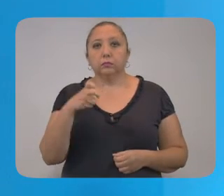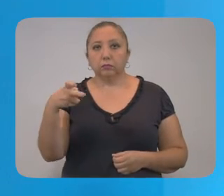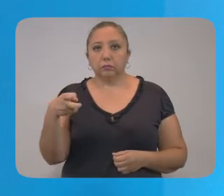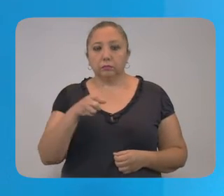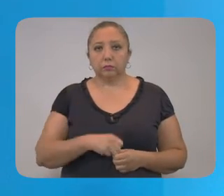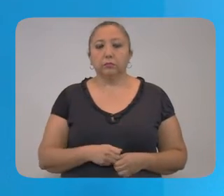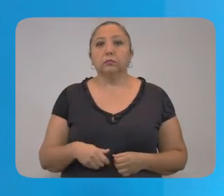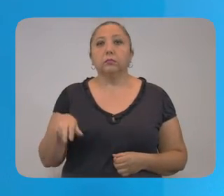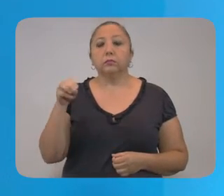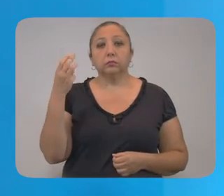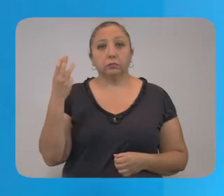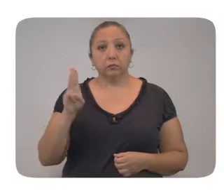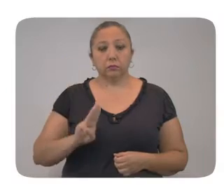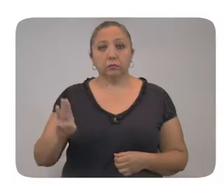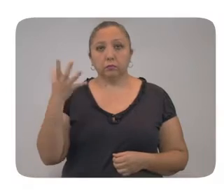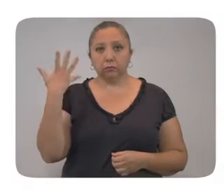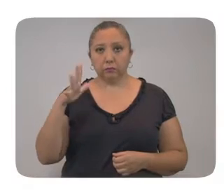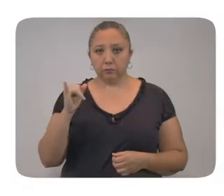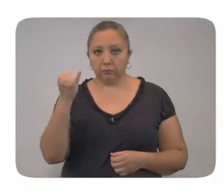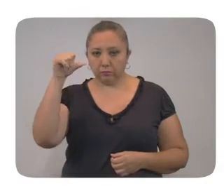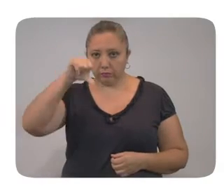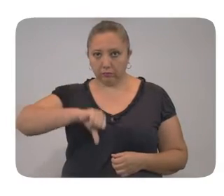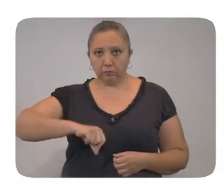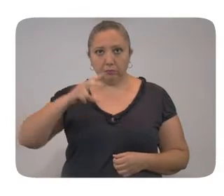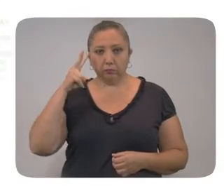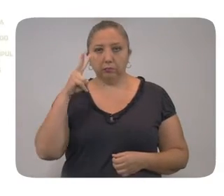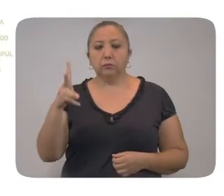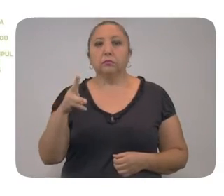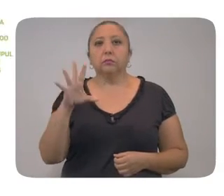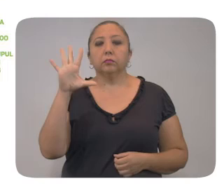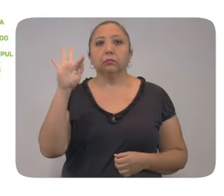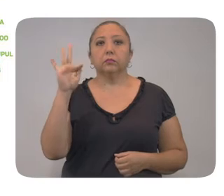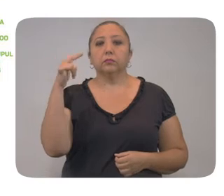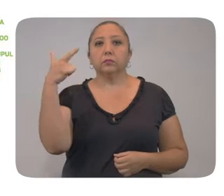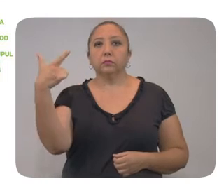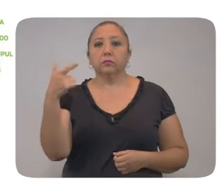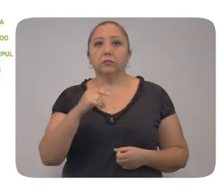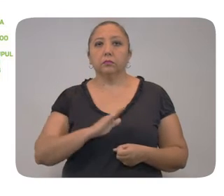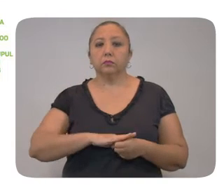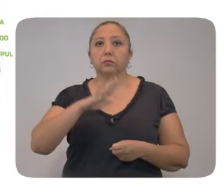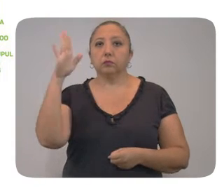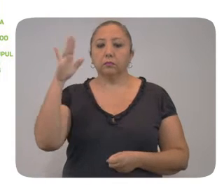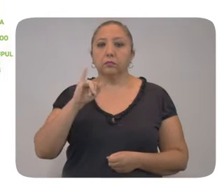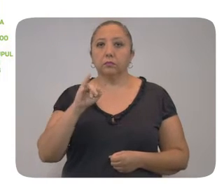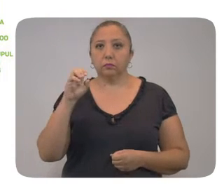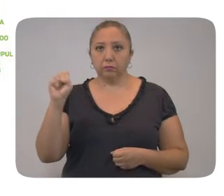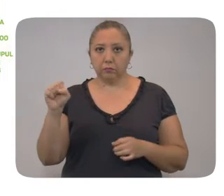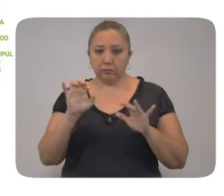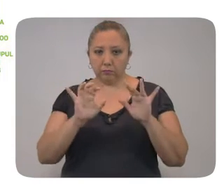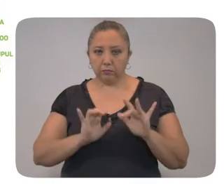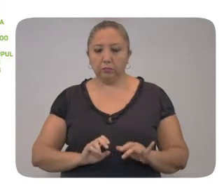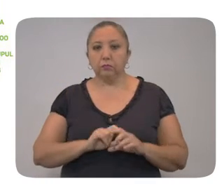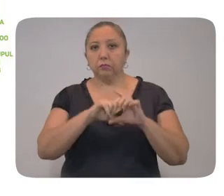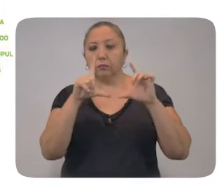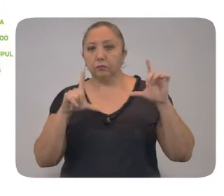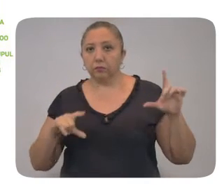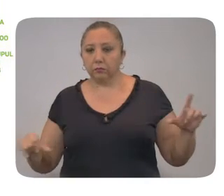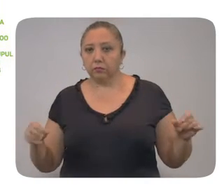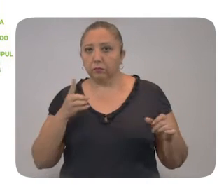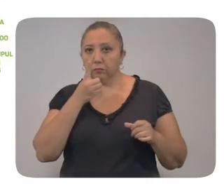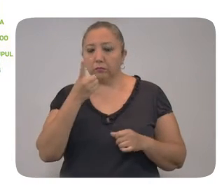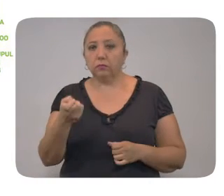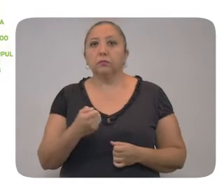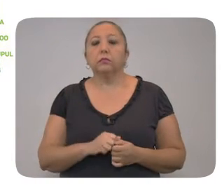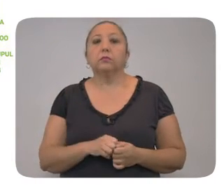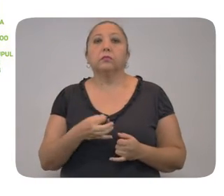este miércoles 10 de junio. Hoy se reportaron también 47 casos más del IMSS a la Plataforma Nacional, rezagados de